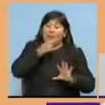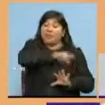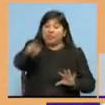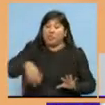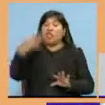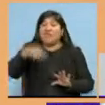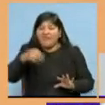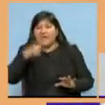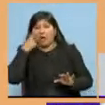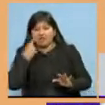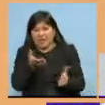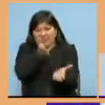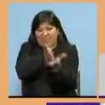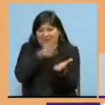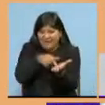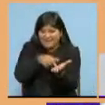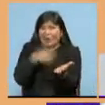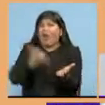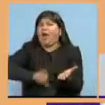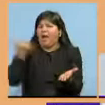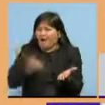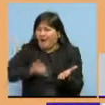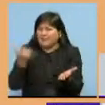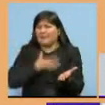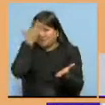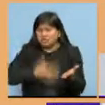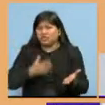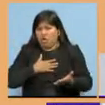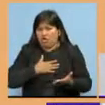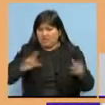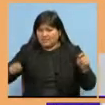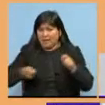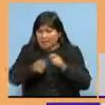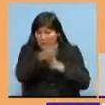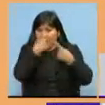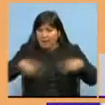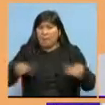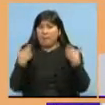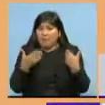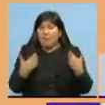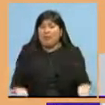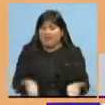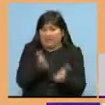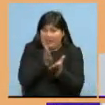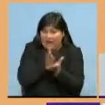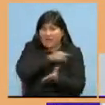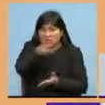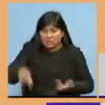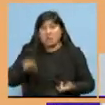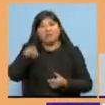reclamar los derechos de los consumidores lleva un procedimiento realmente corto el procedimiento más corto dentro de todos los procedimientos judiciales